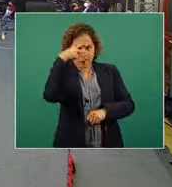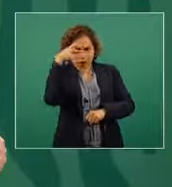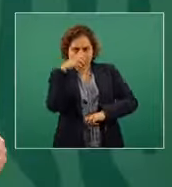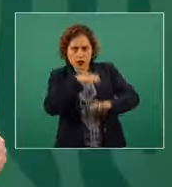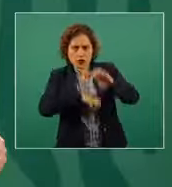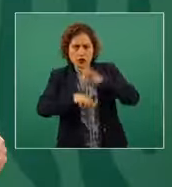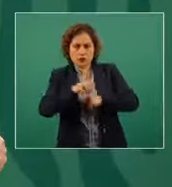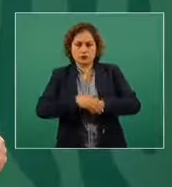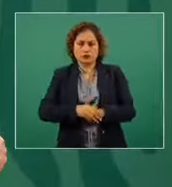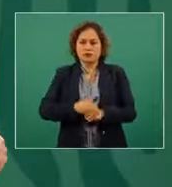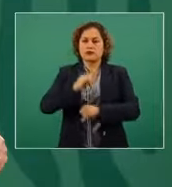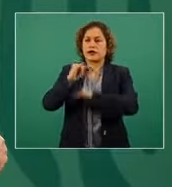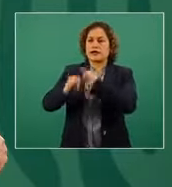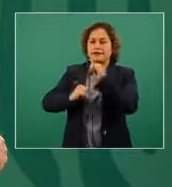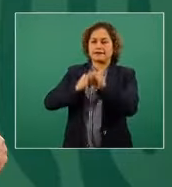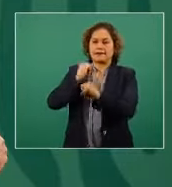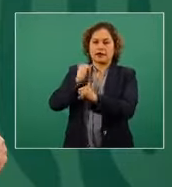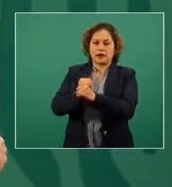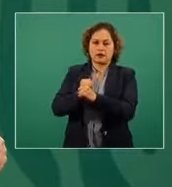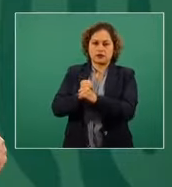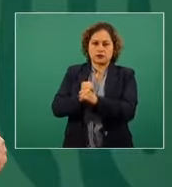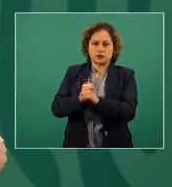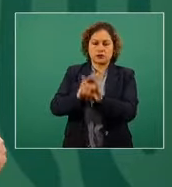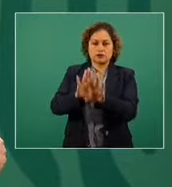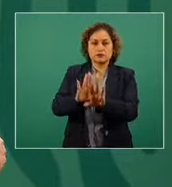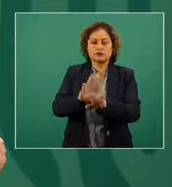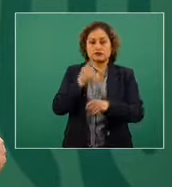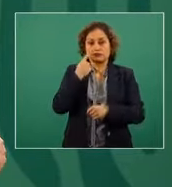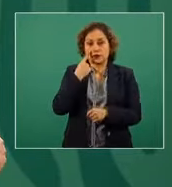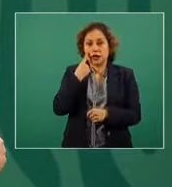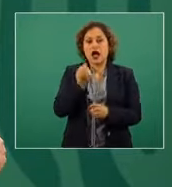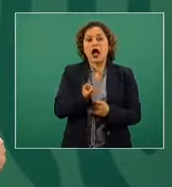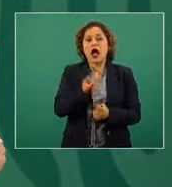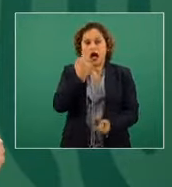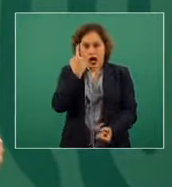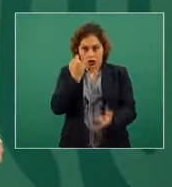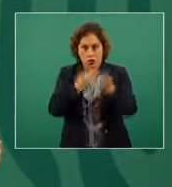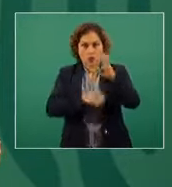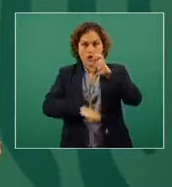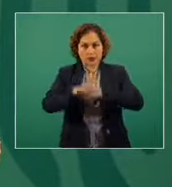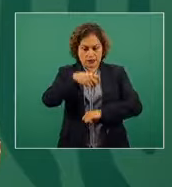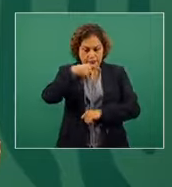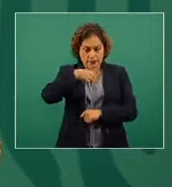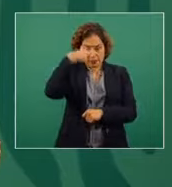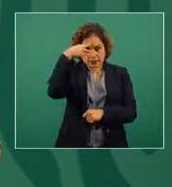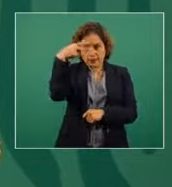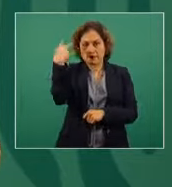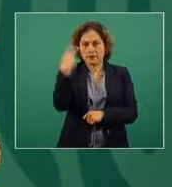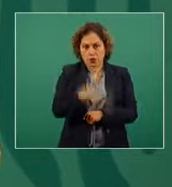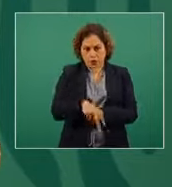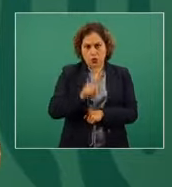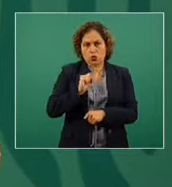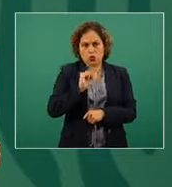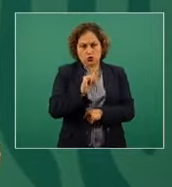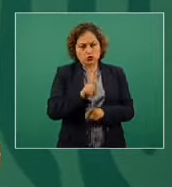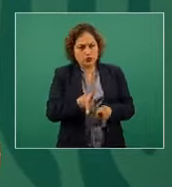internacional. Participan algunas empresas mexicanas, las que no tienen